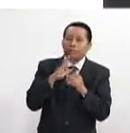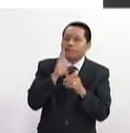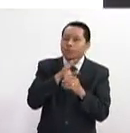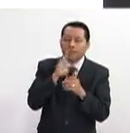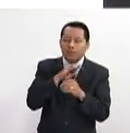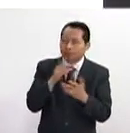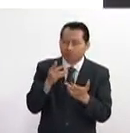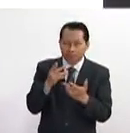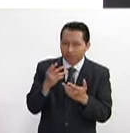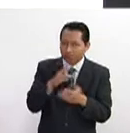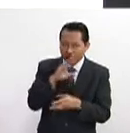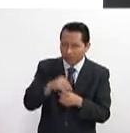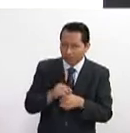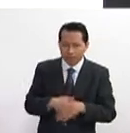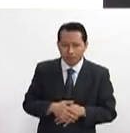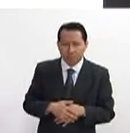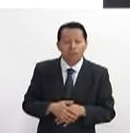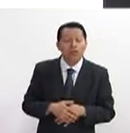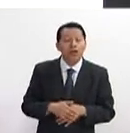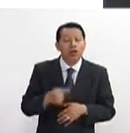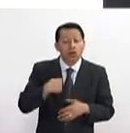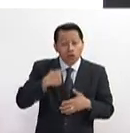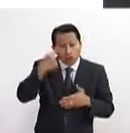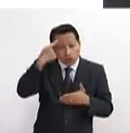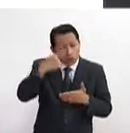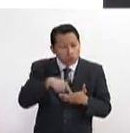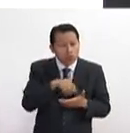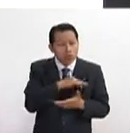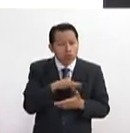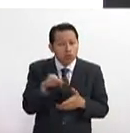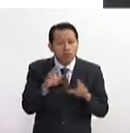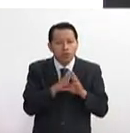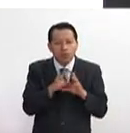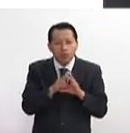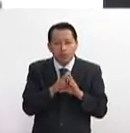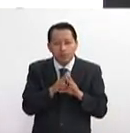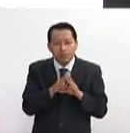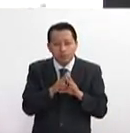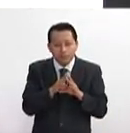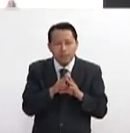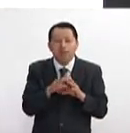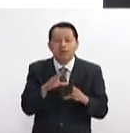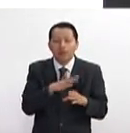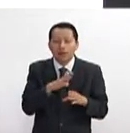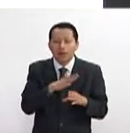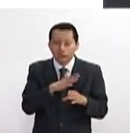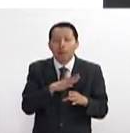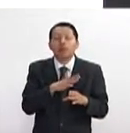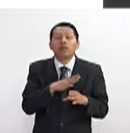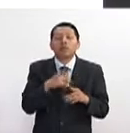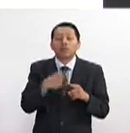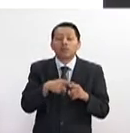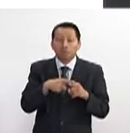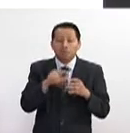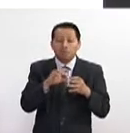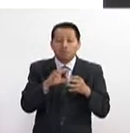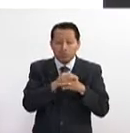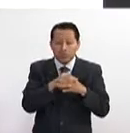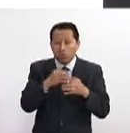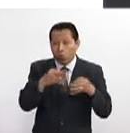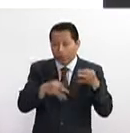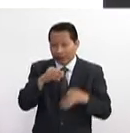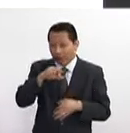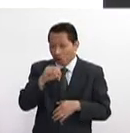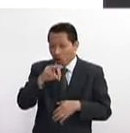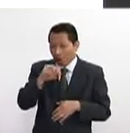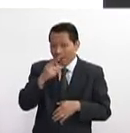yo creo que fue un caso que se fue desarmando poquito a poco. El mismo juez Moro dice